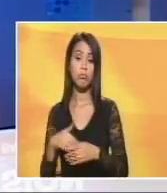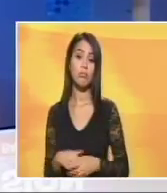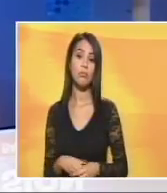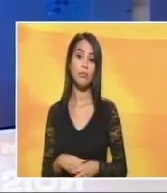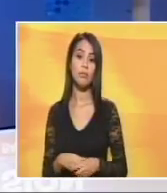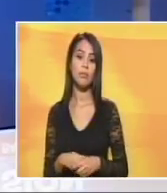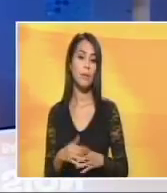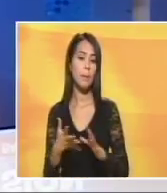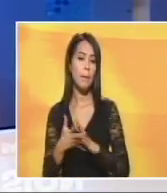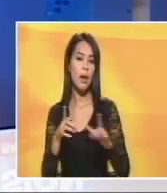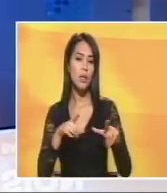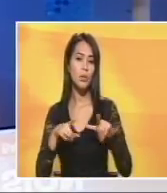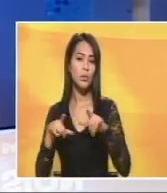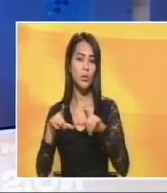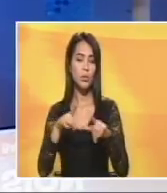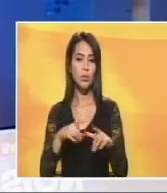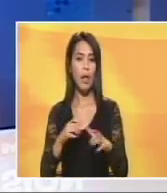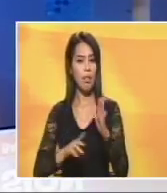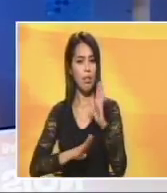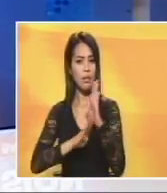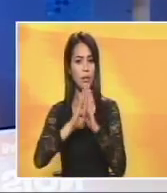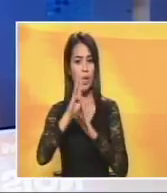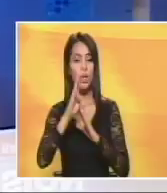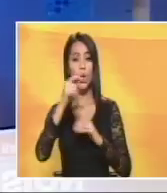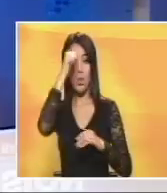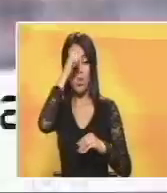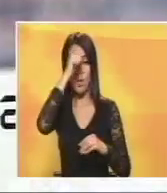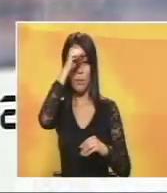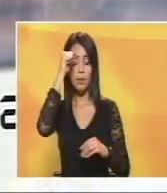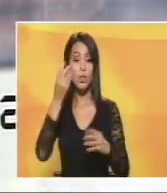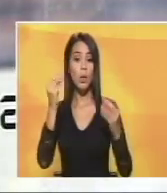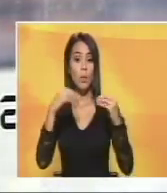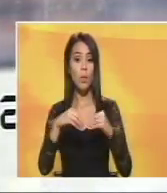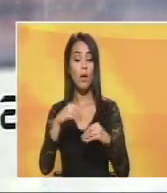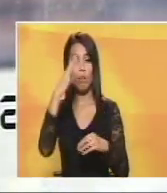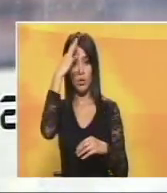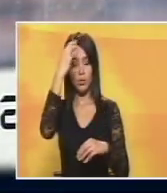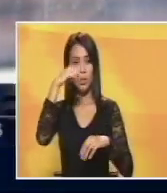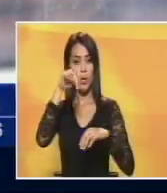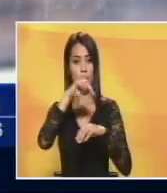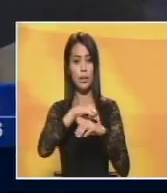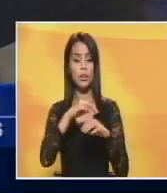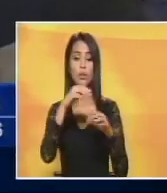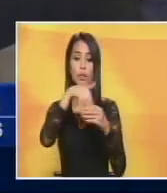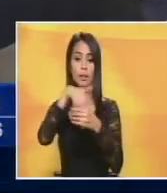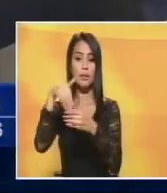para la elección regional a desarrollarse el próximo domingo. De acuerdo al Consejo Nacional Electoral,